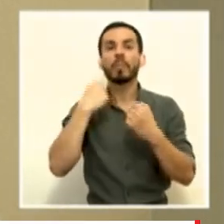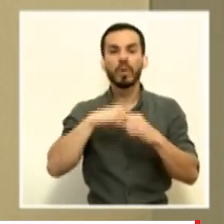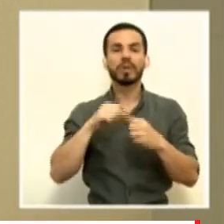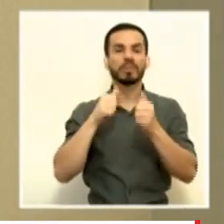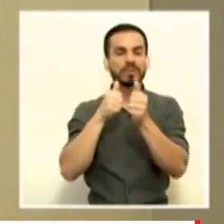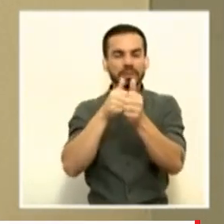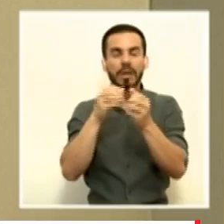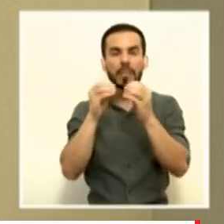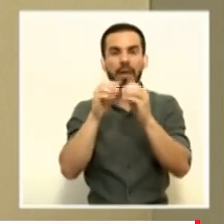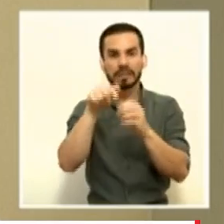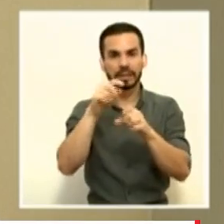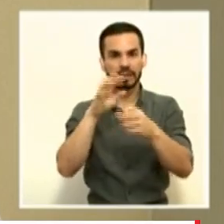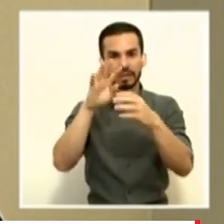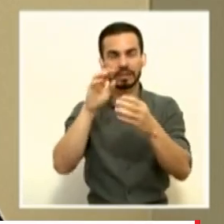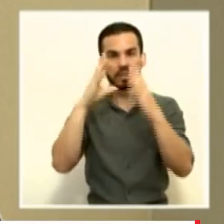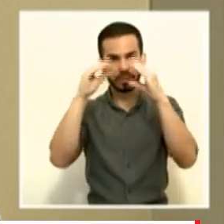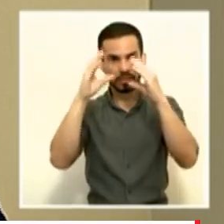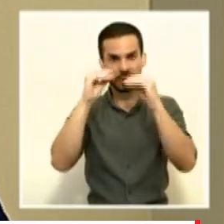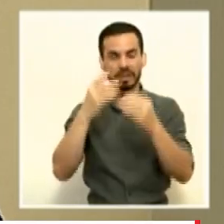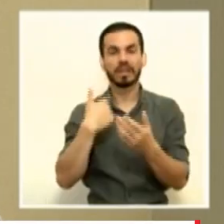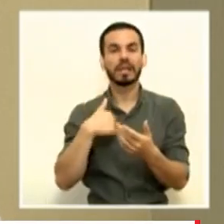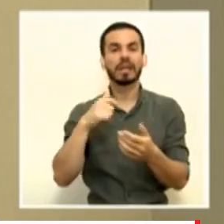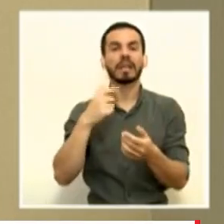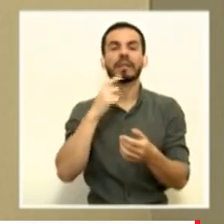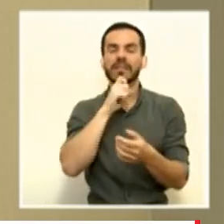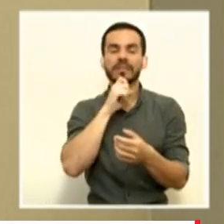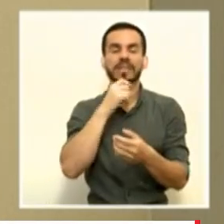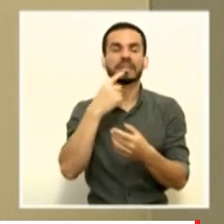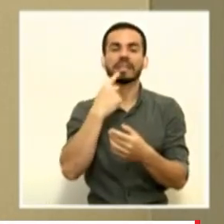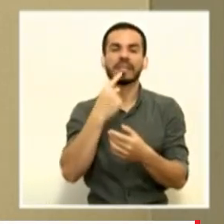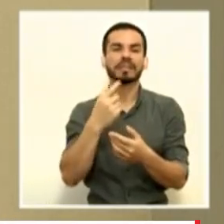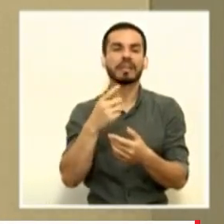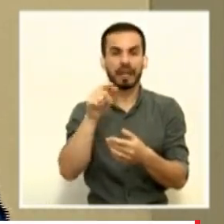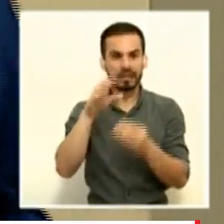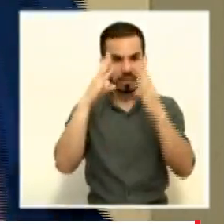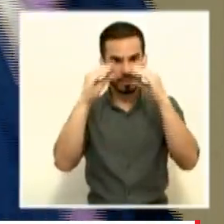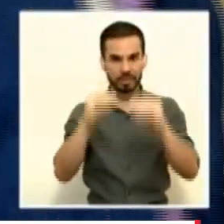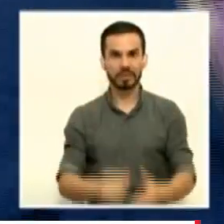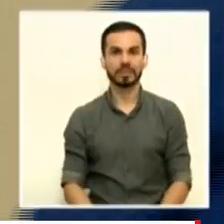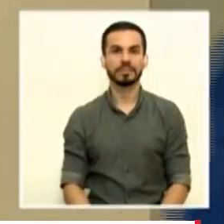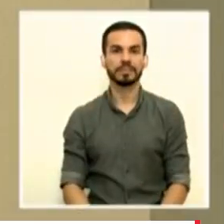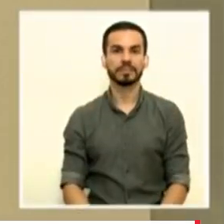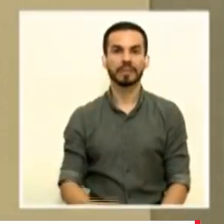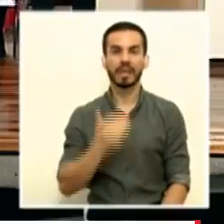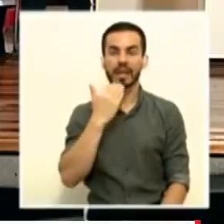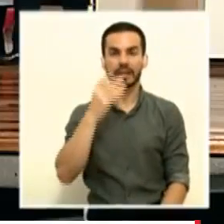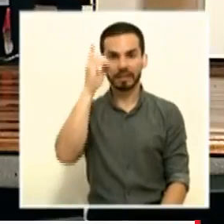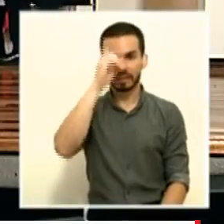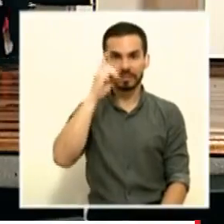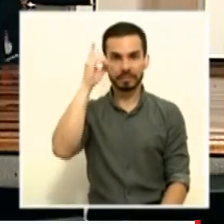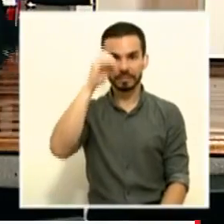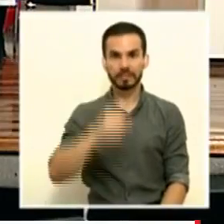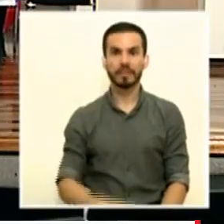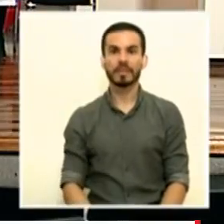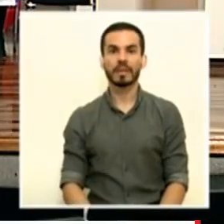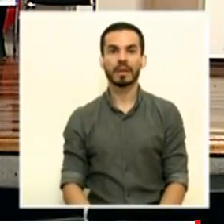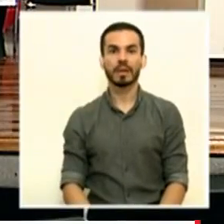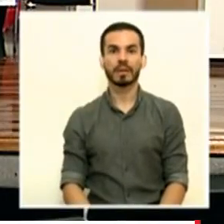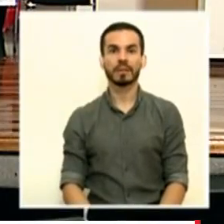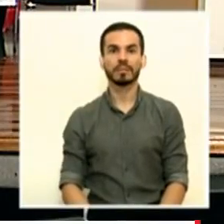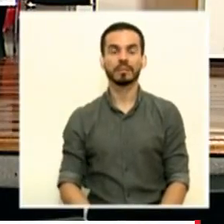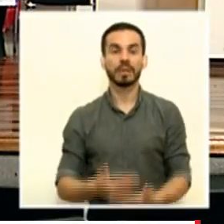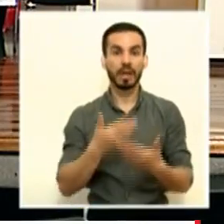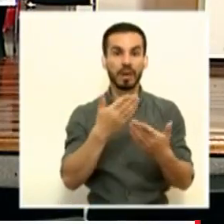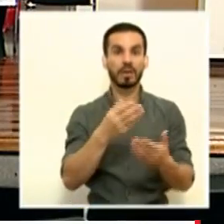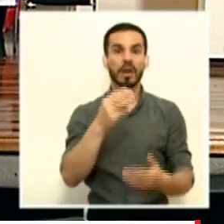dato, pero en este momento que estamos tratando de recuperar esa trazabilidad, en realidad es difícil decirle ese dato. Muchísimas gracias, Daniel Salas.